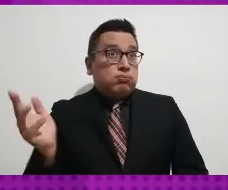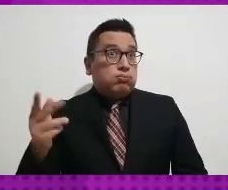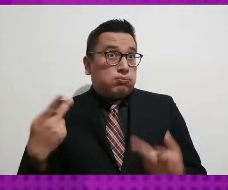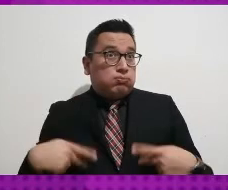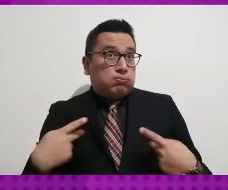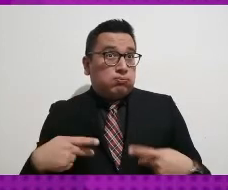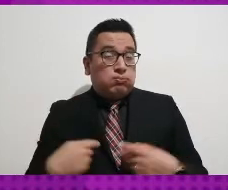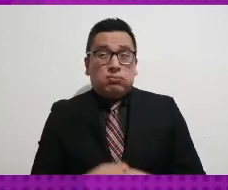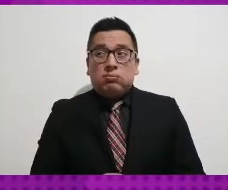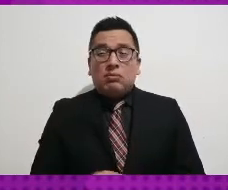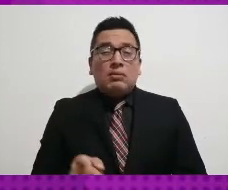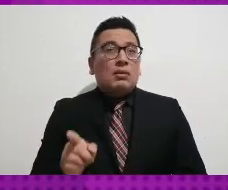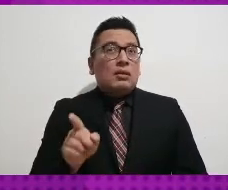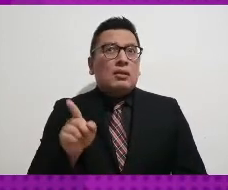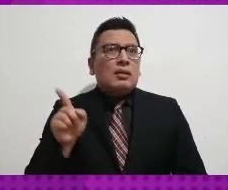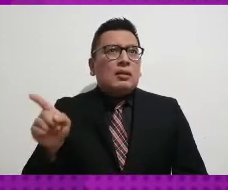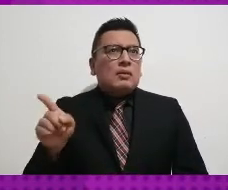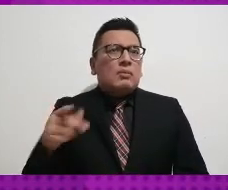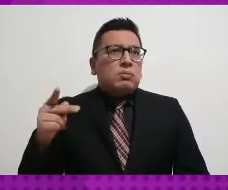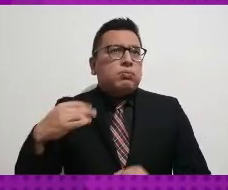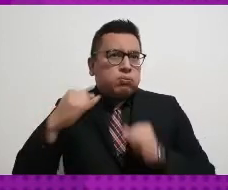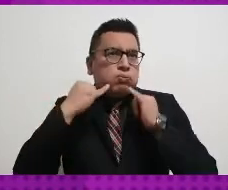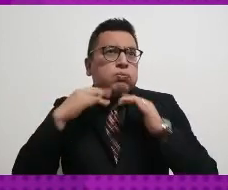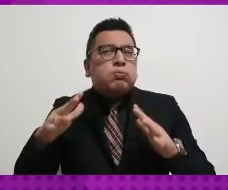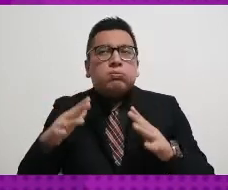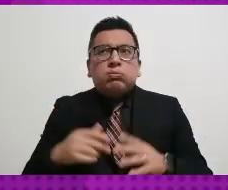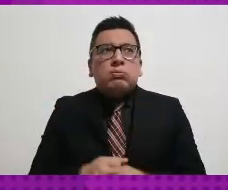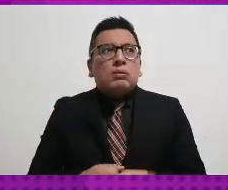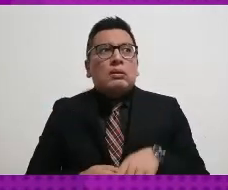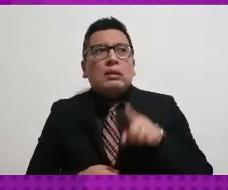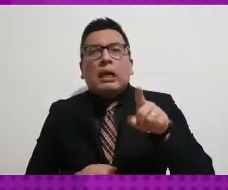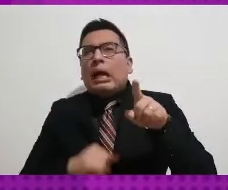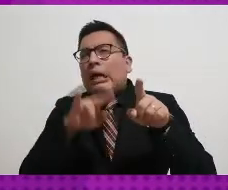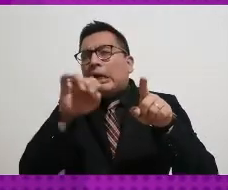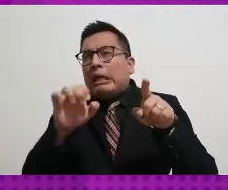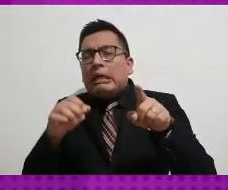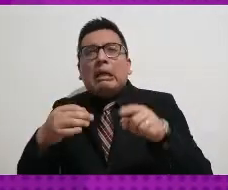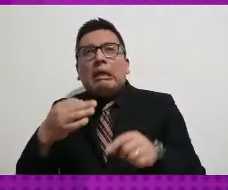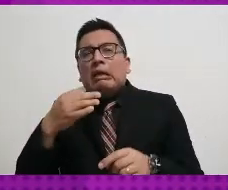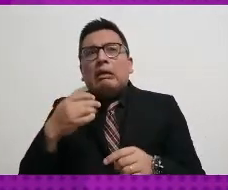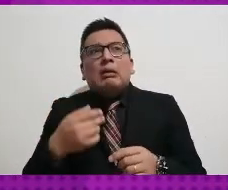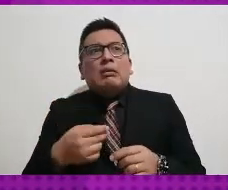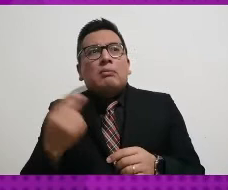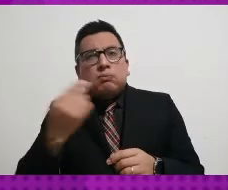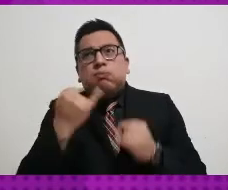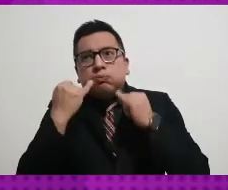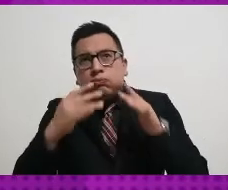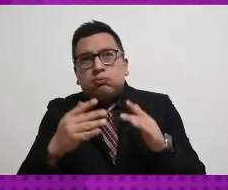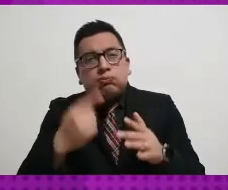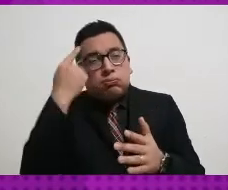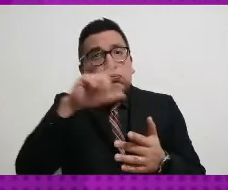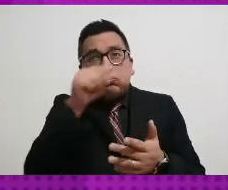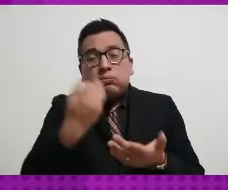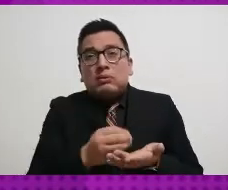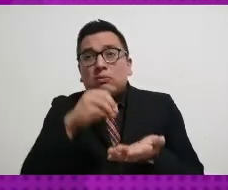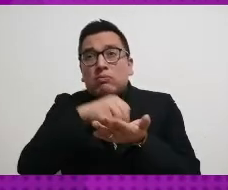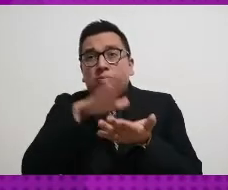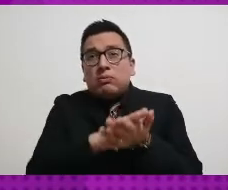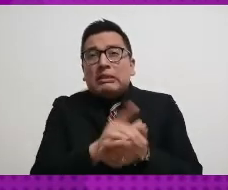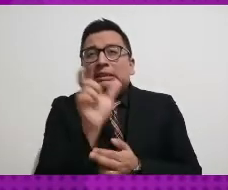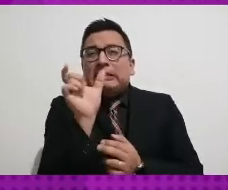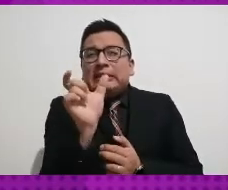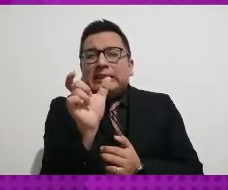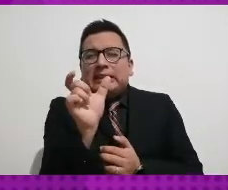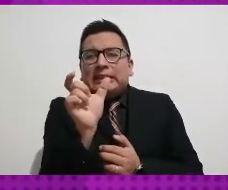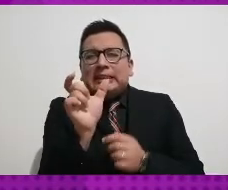Instituto Nacional Electoral, ¿no? Estos datos obviamente vienen en la credencial de elector, y nos gustaría